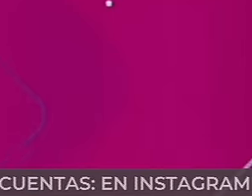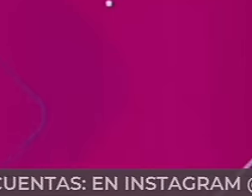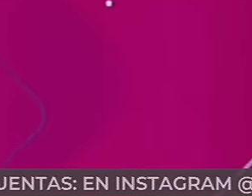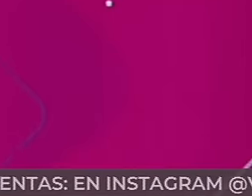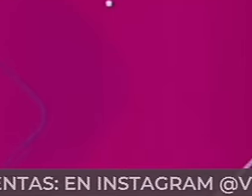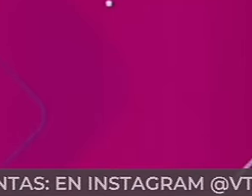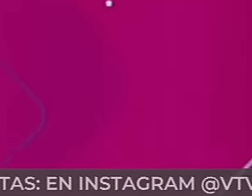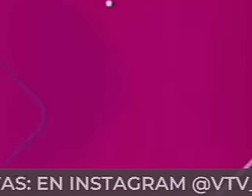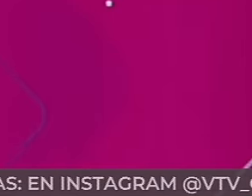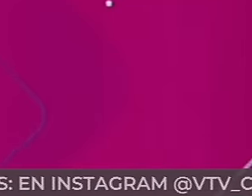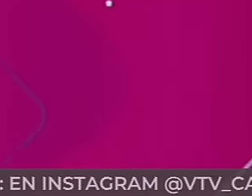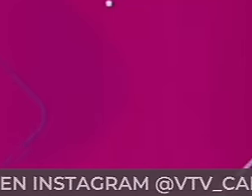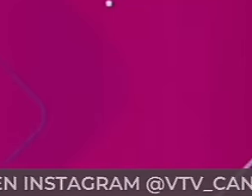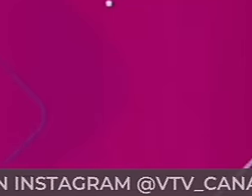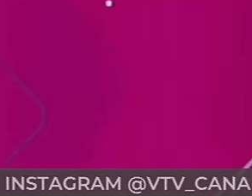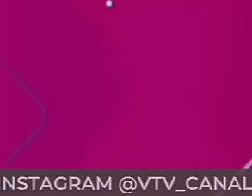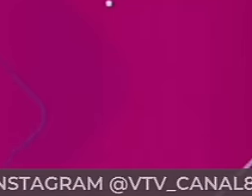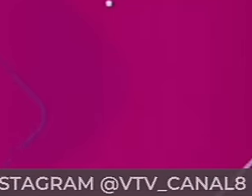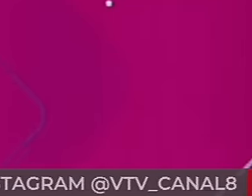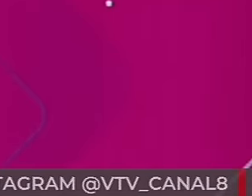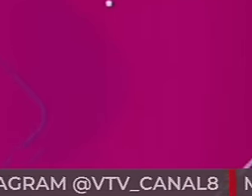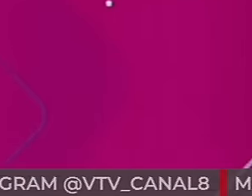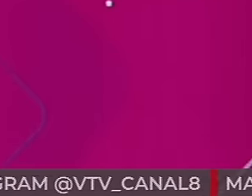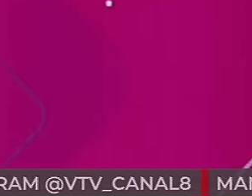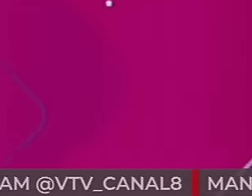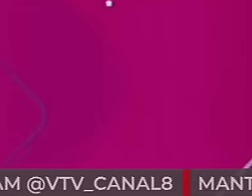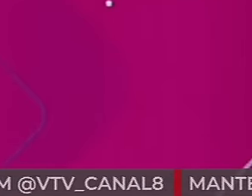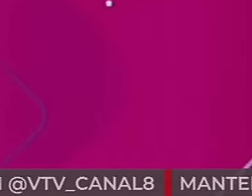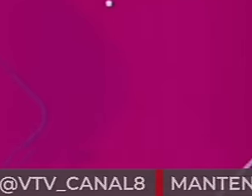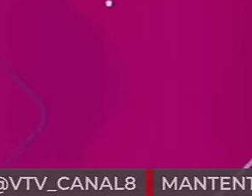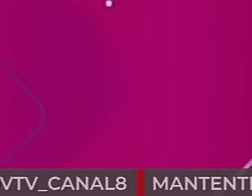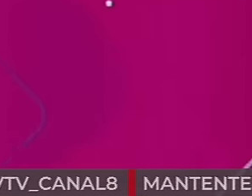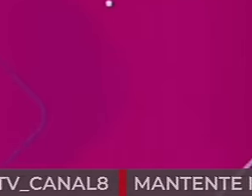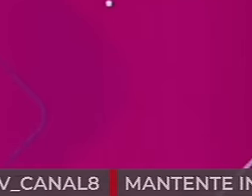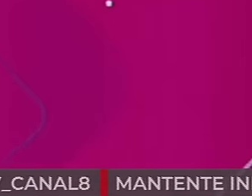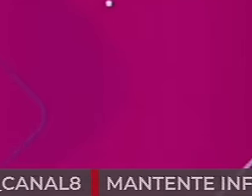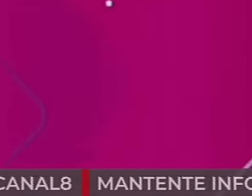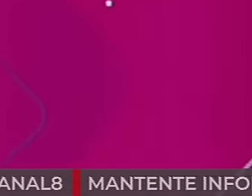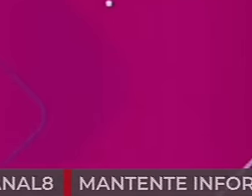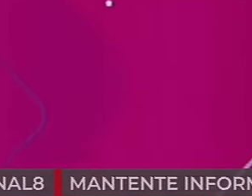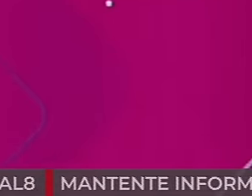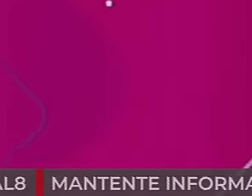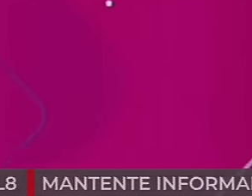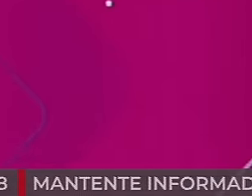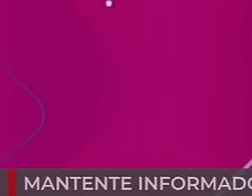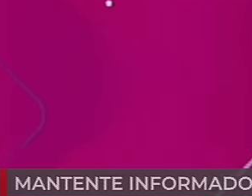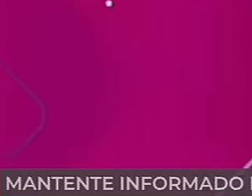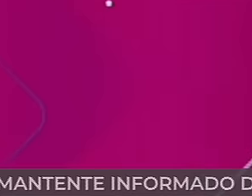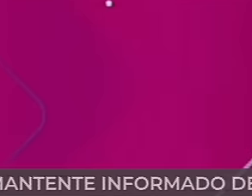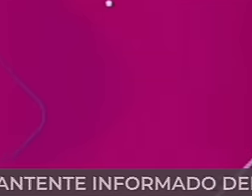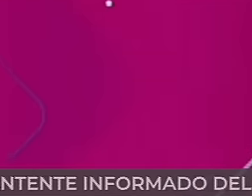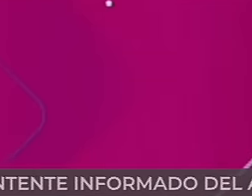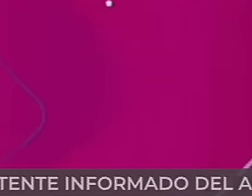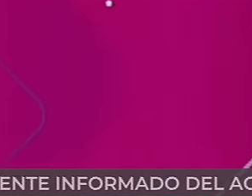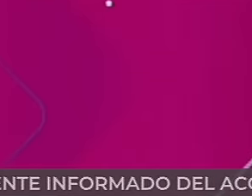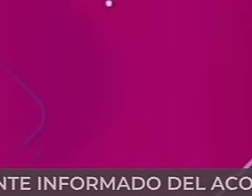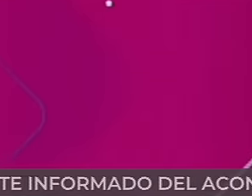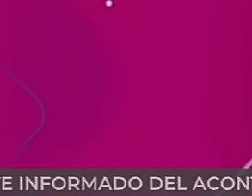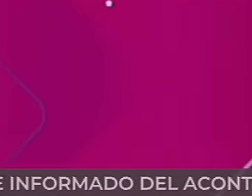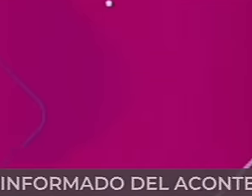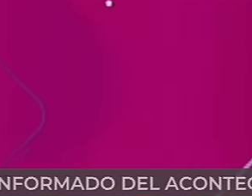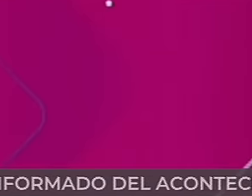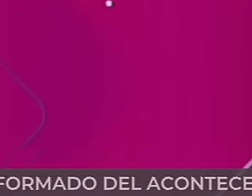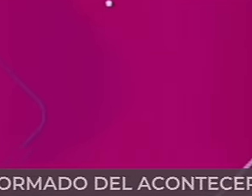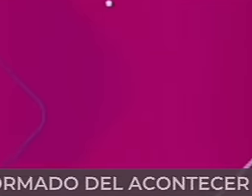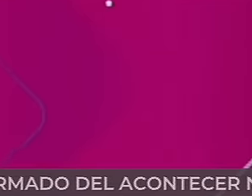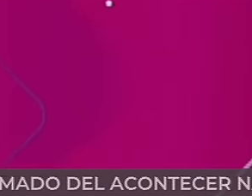nacional, con un objetivo muy claro: reformar todo el ordenamiento jurídico del país en